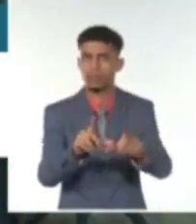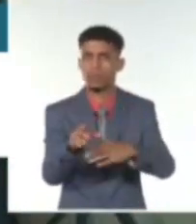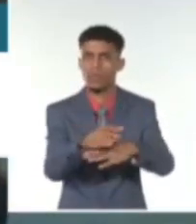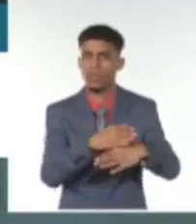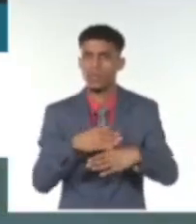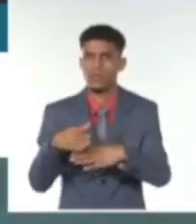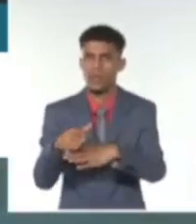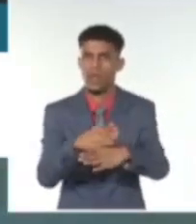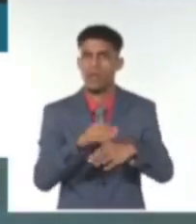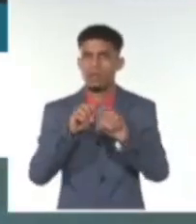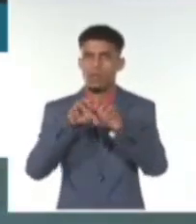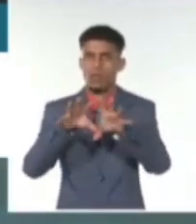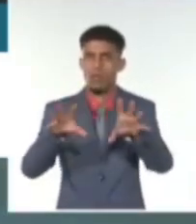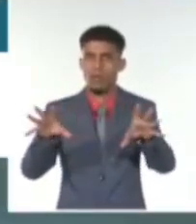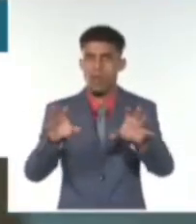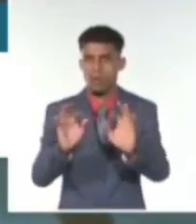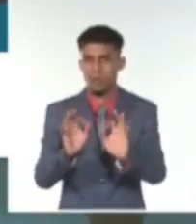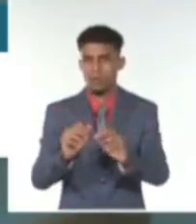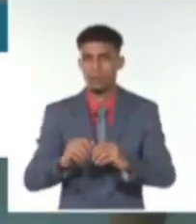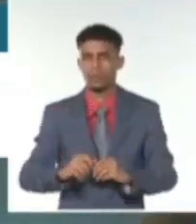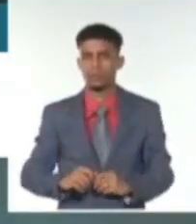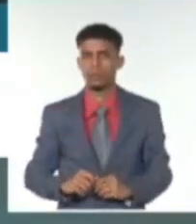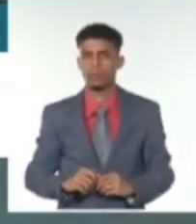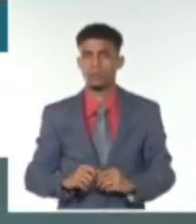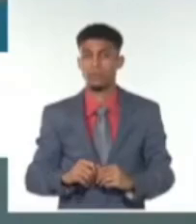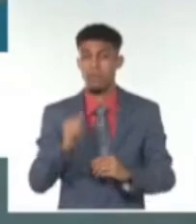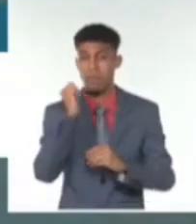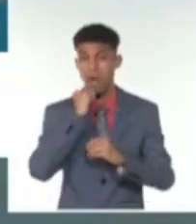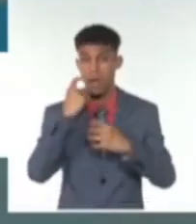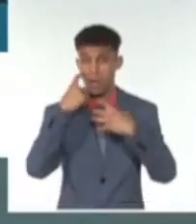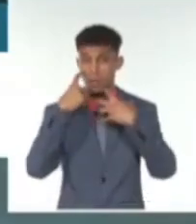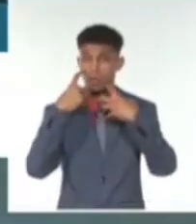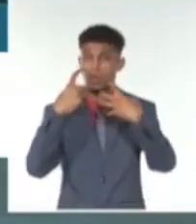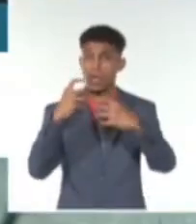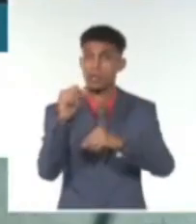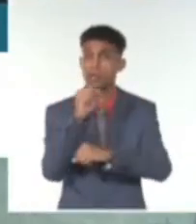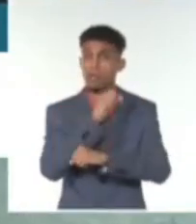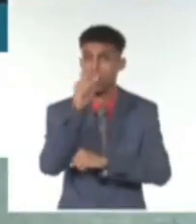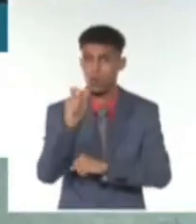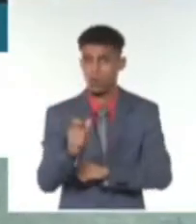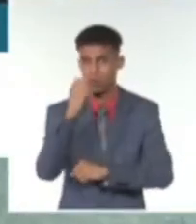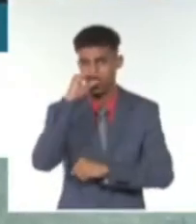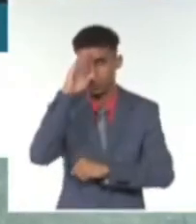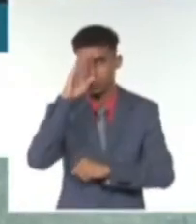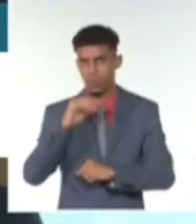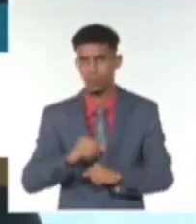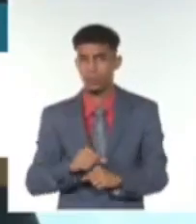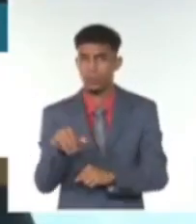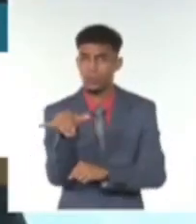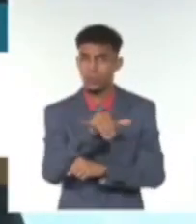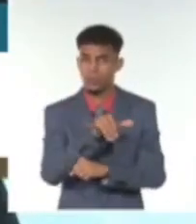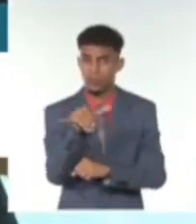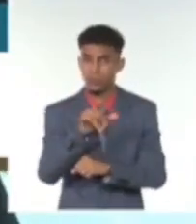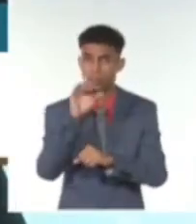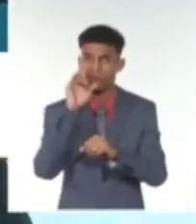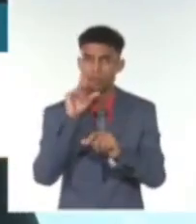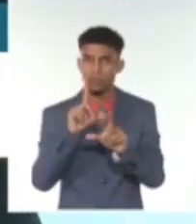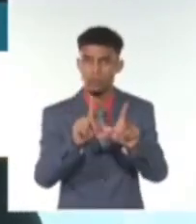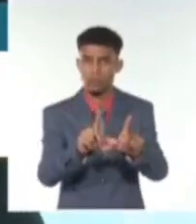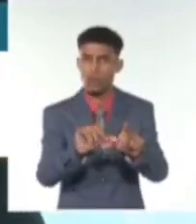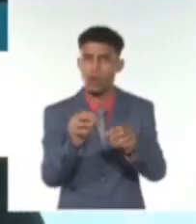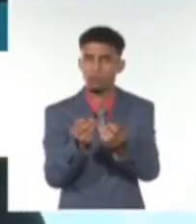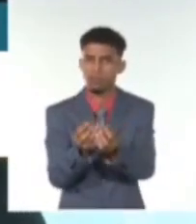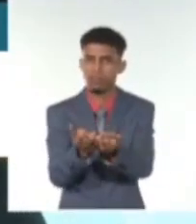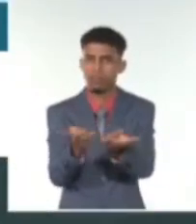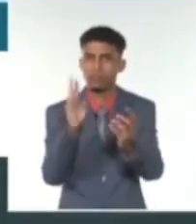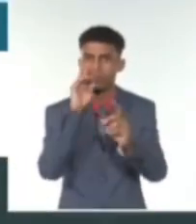géneros convocados por el certamen, uno de los más importantes del gremio periodístico en el país. De igual forma, fueron entregados los reconocimientos